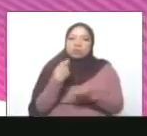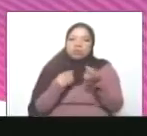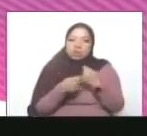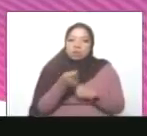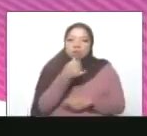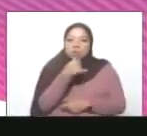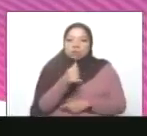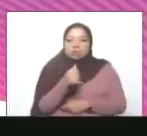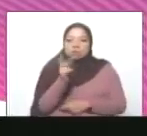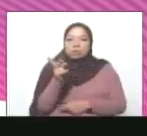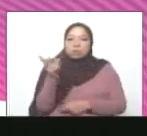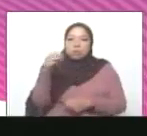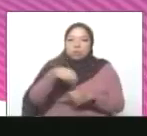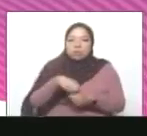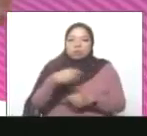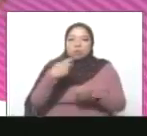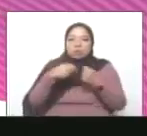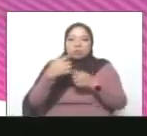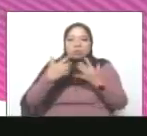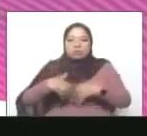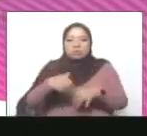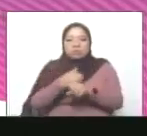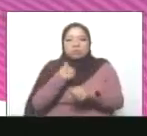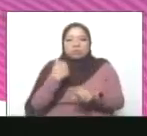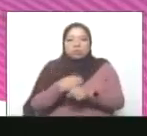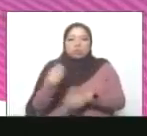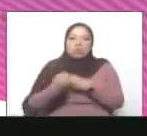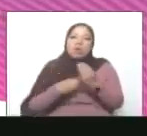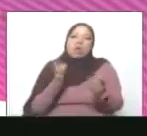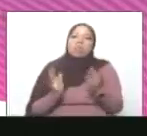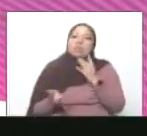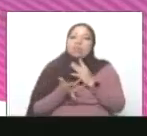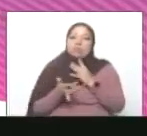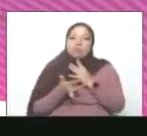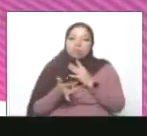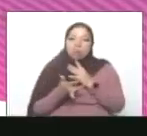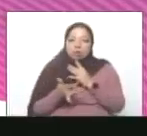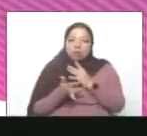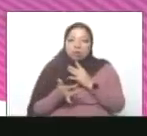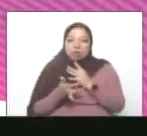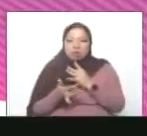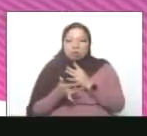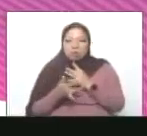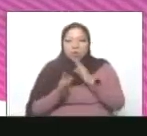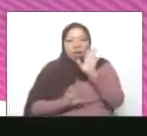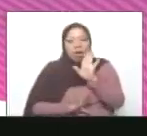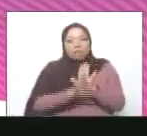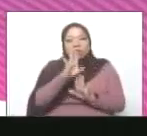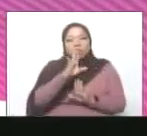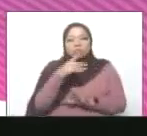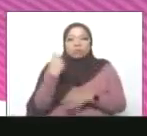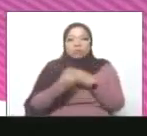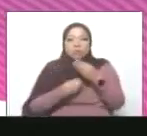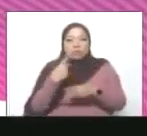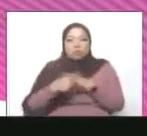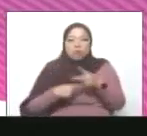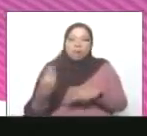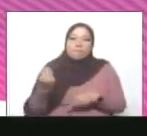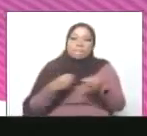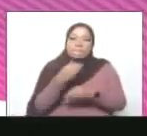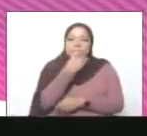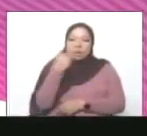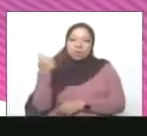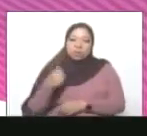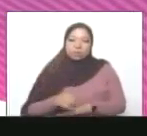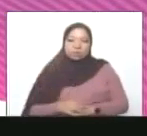allá para meterle esa inversión, ese capital en tecnología, en avances para producir más y mejor,